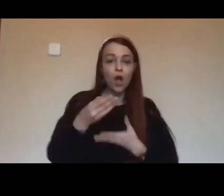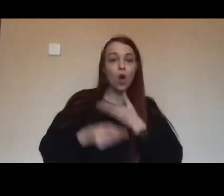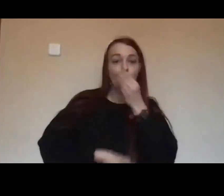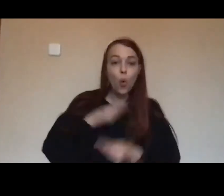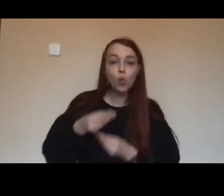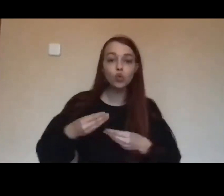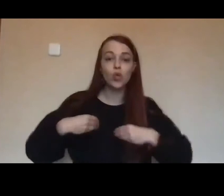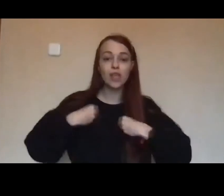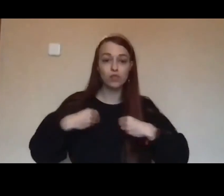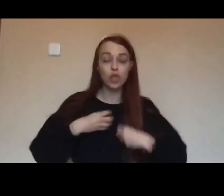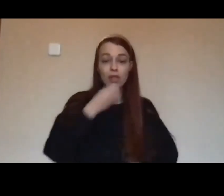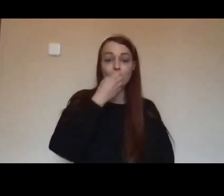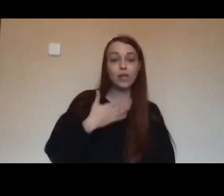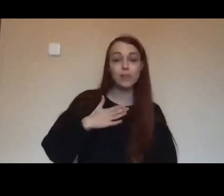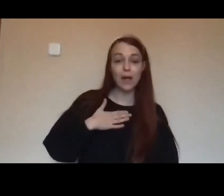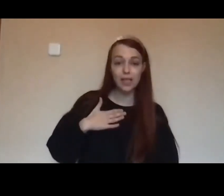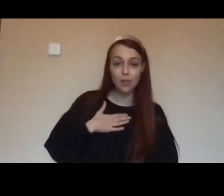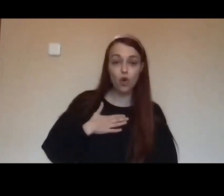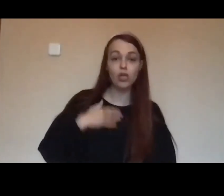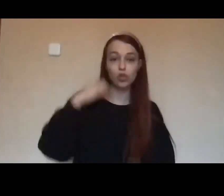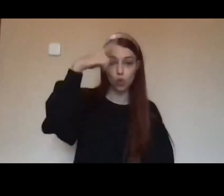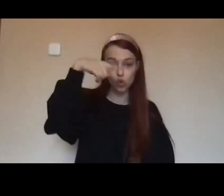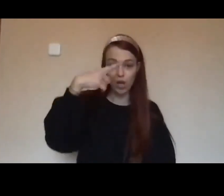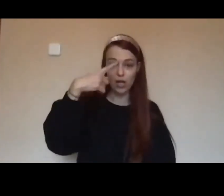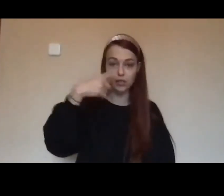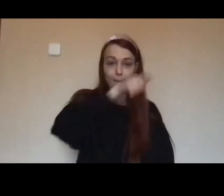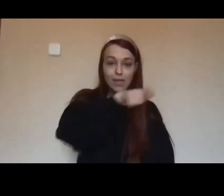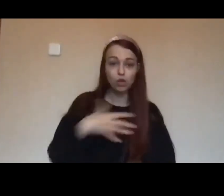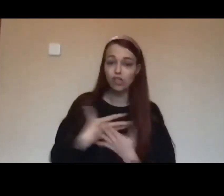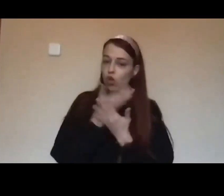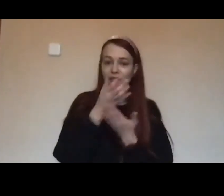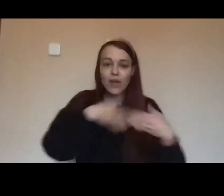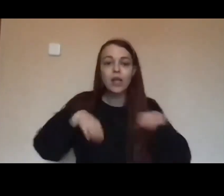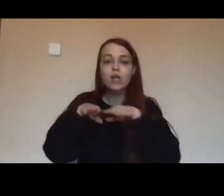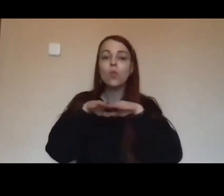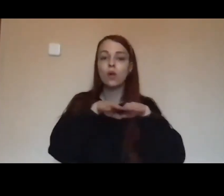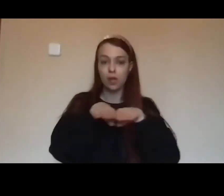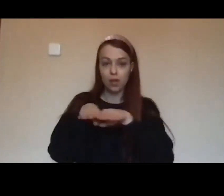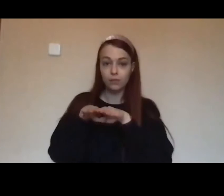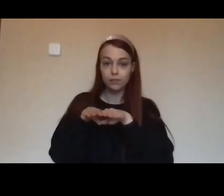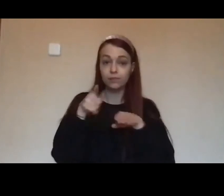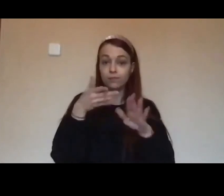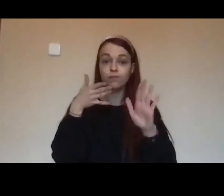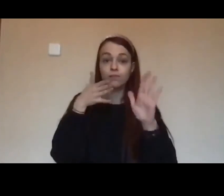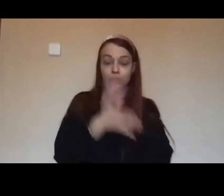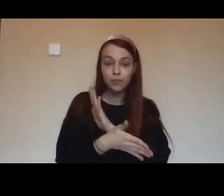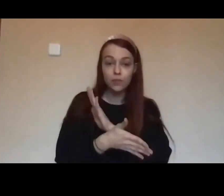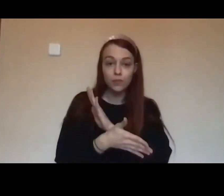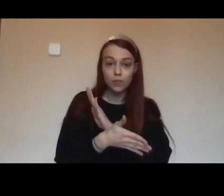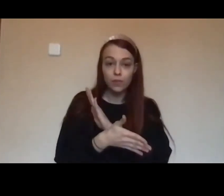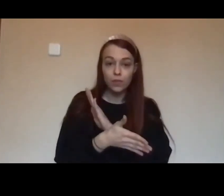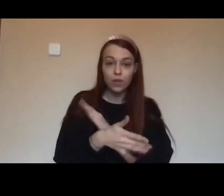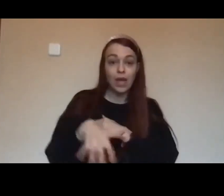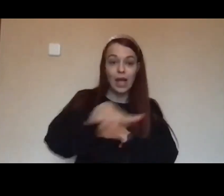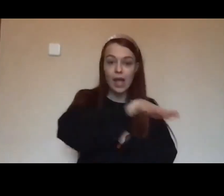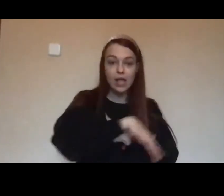patrimoniales, culturales y naturales en condiciones de igualdad a cualquier ser humano. Ello implica la adecuación de los espacios